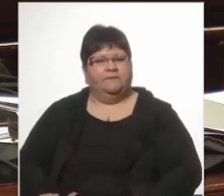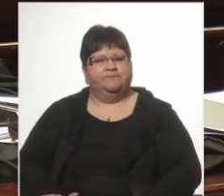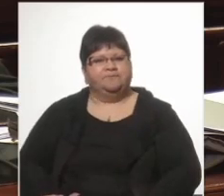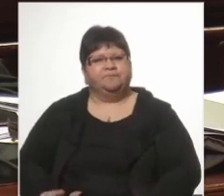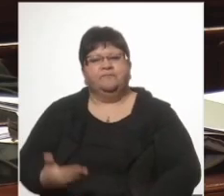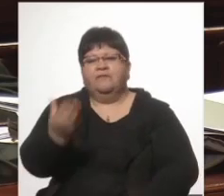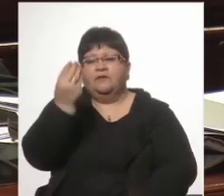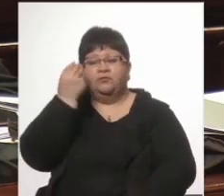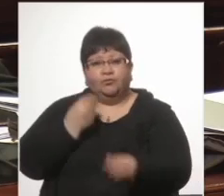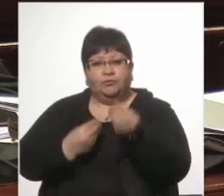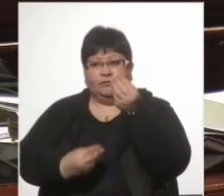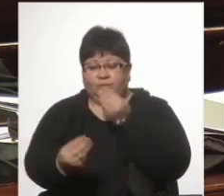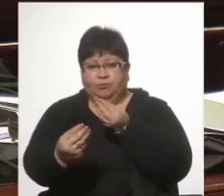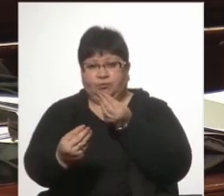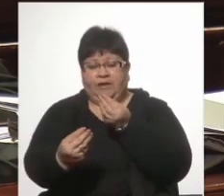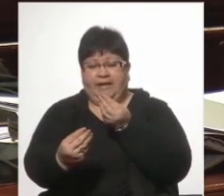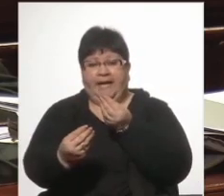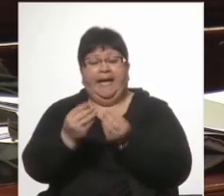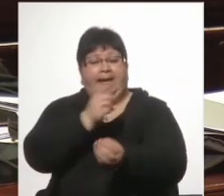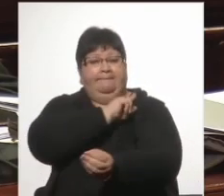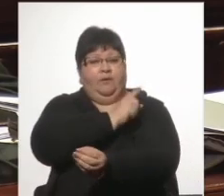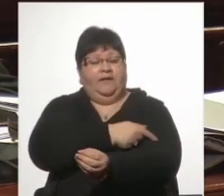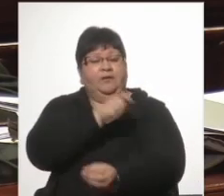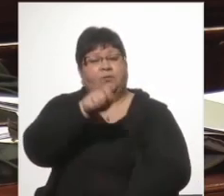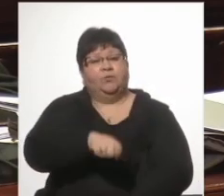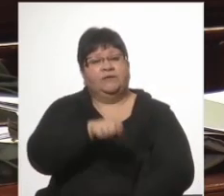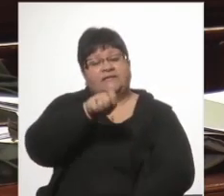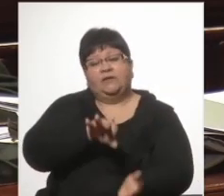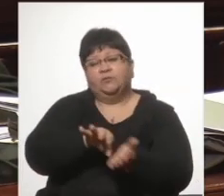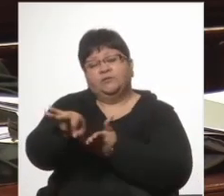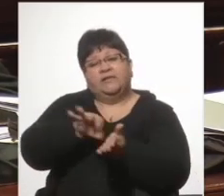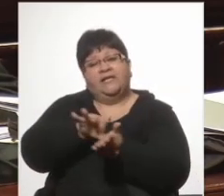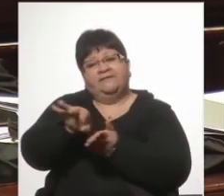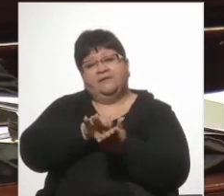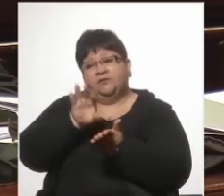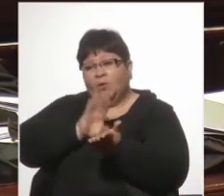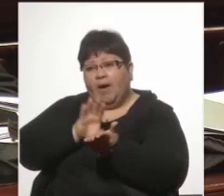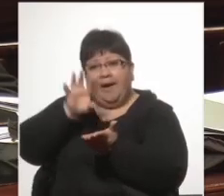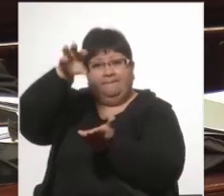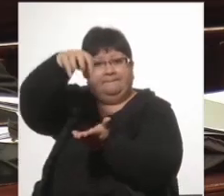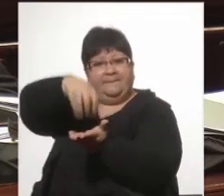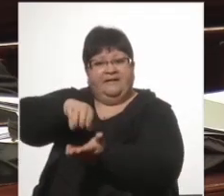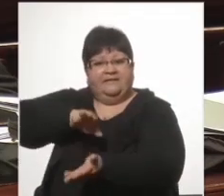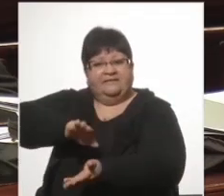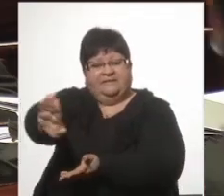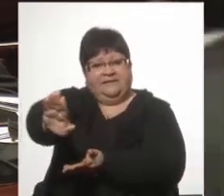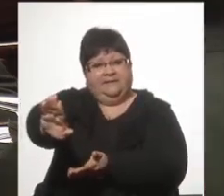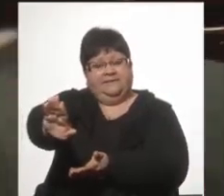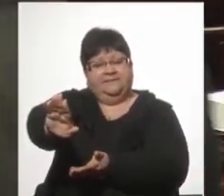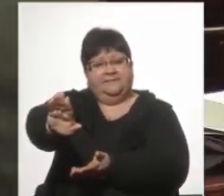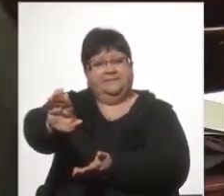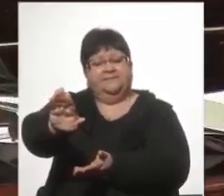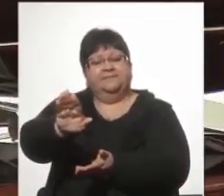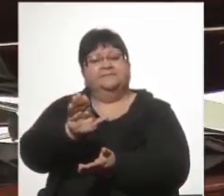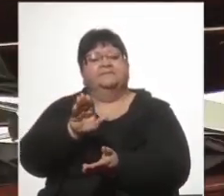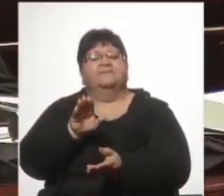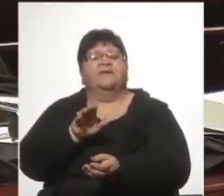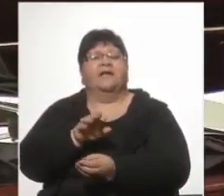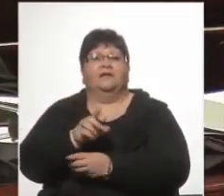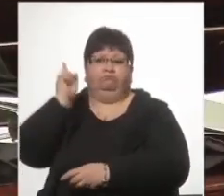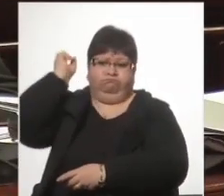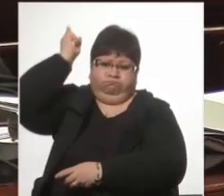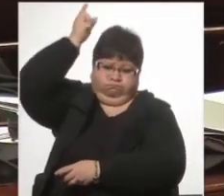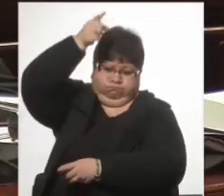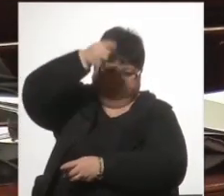Poder Judicial por un servicio descentralizado con una enorme concentración de poder en su jerarca que ha practicado un